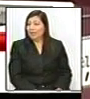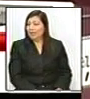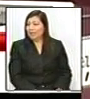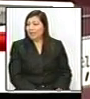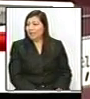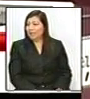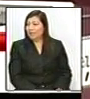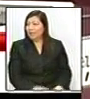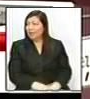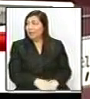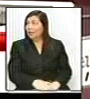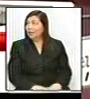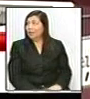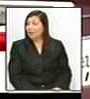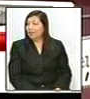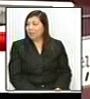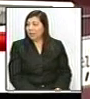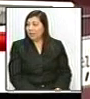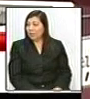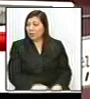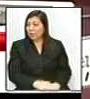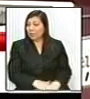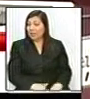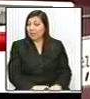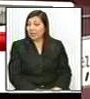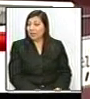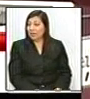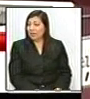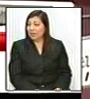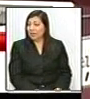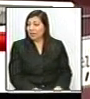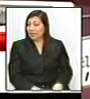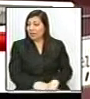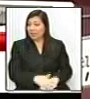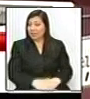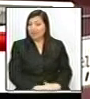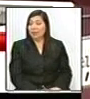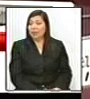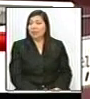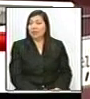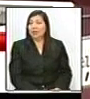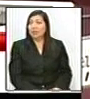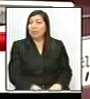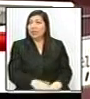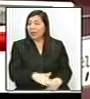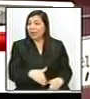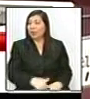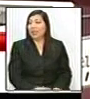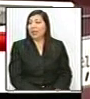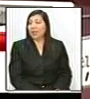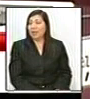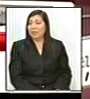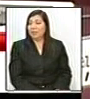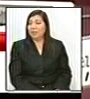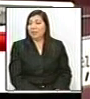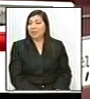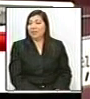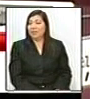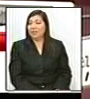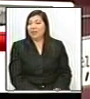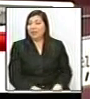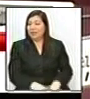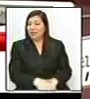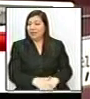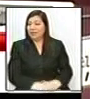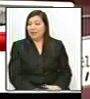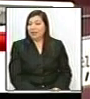apellido Fasanando que siempre, ministro, pone los obstáculos, las trabas o el